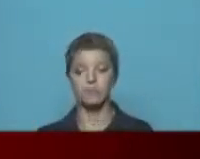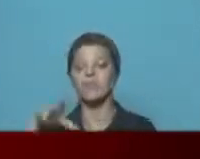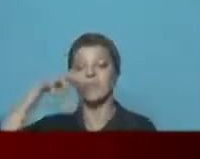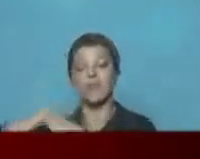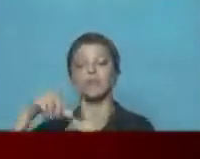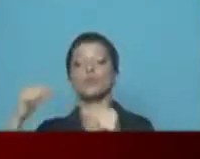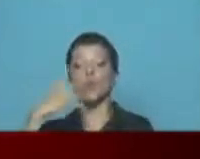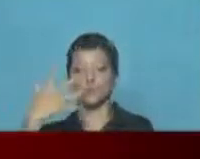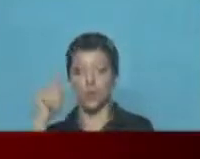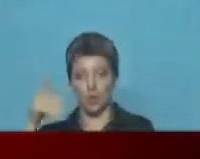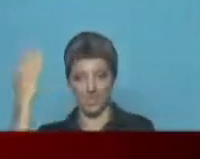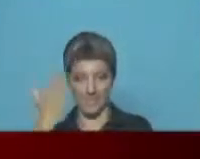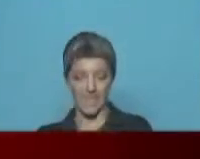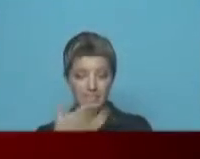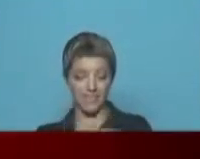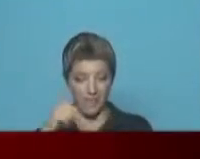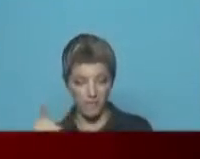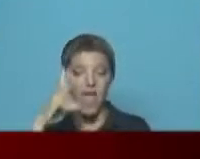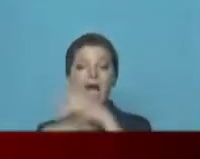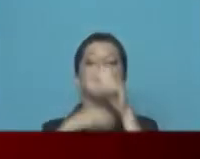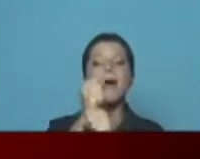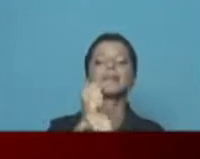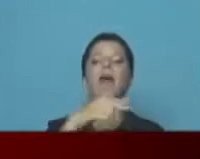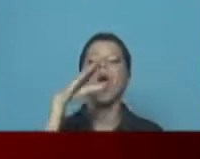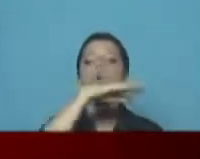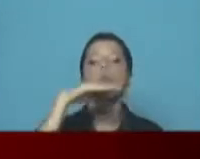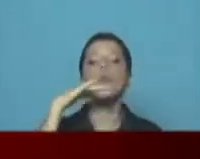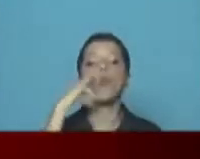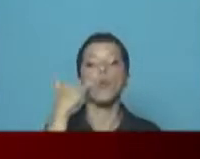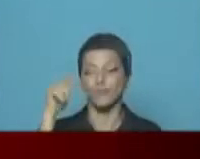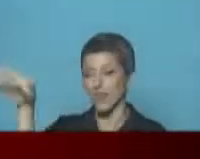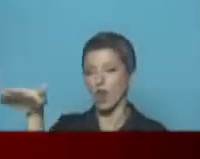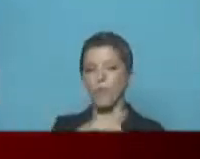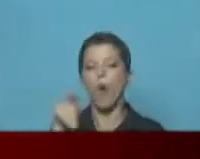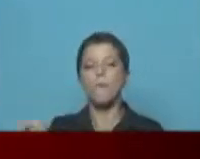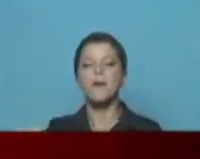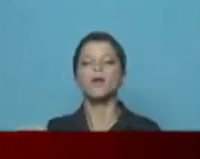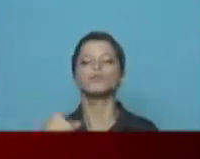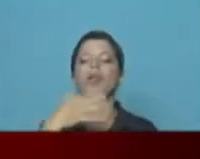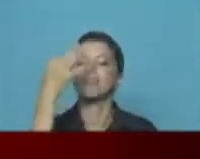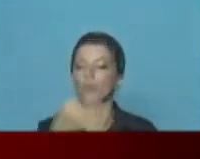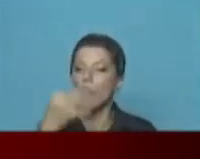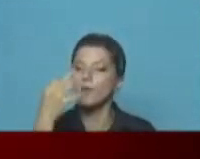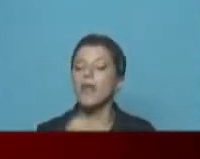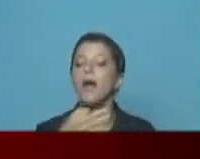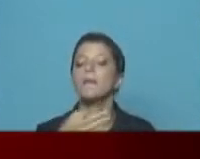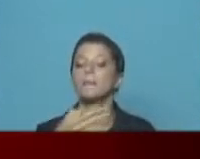pesos. Es más, estoy hablando de una suma que está especulativa también con el tema de la inflación.